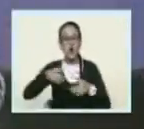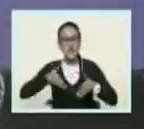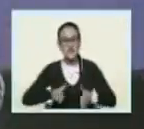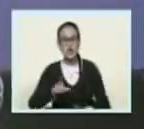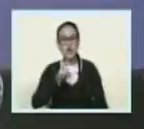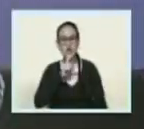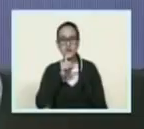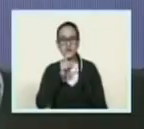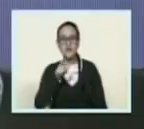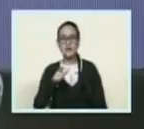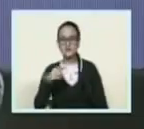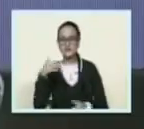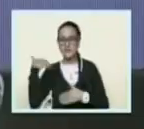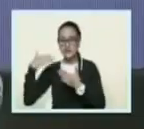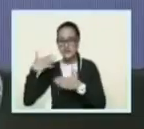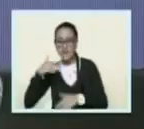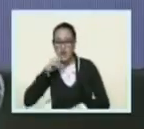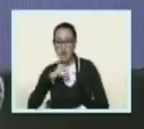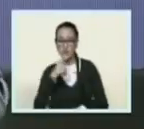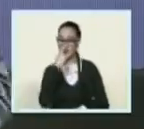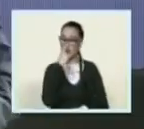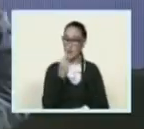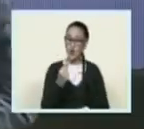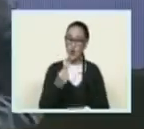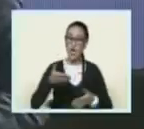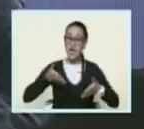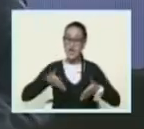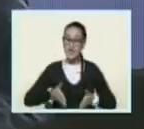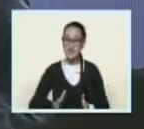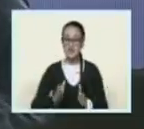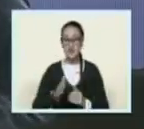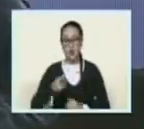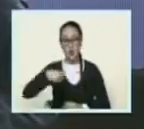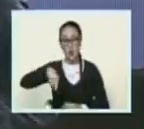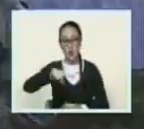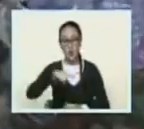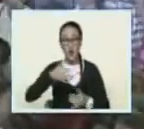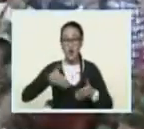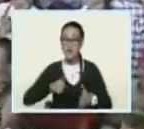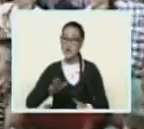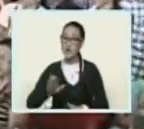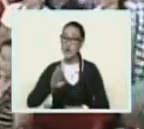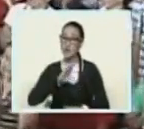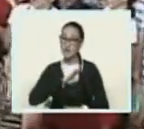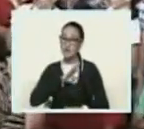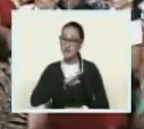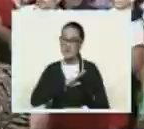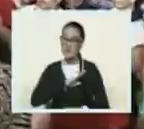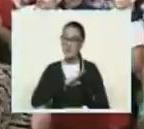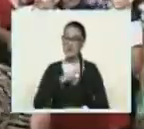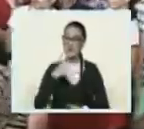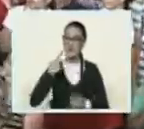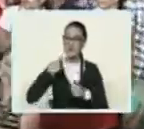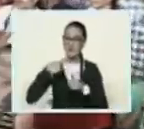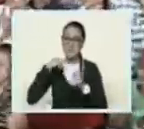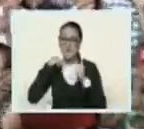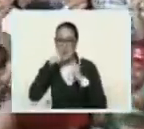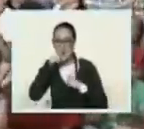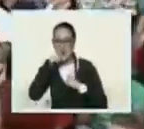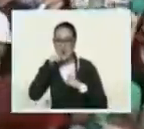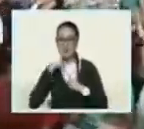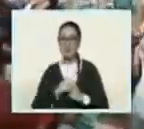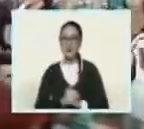hijos de Paula Correa, aquí están los hijos de Ezequiel Zamora, aquí están los hijos de Sebastián Francisco de